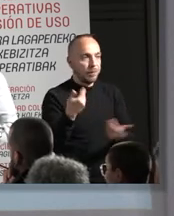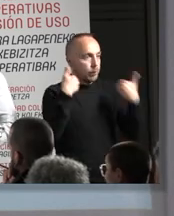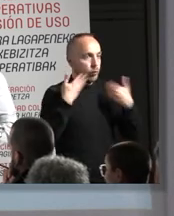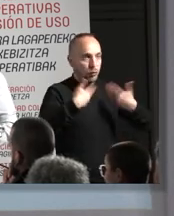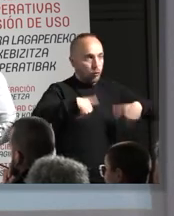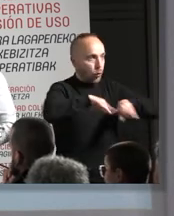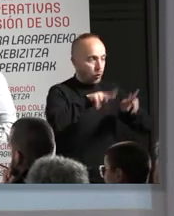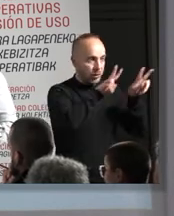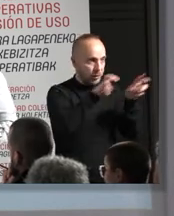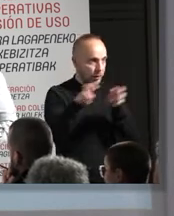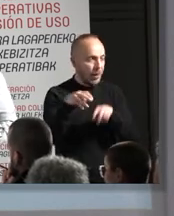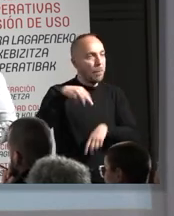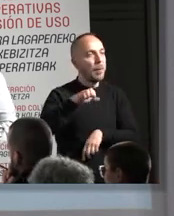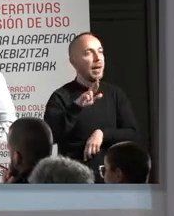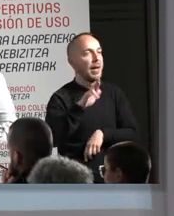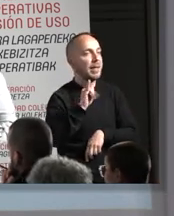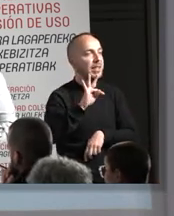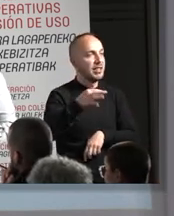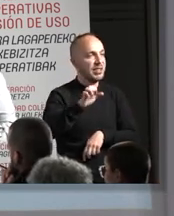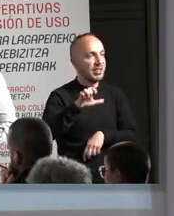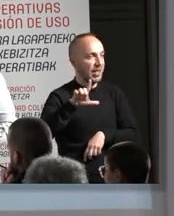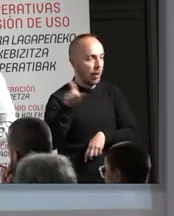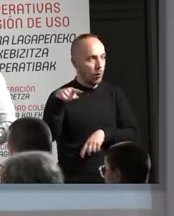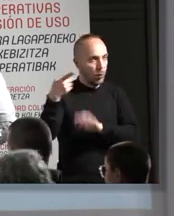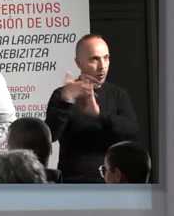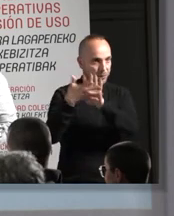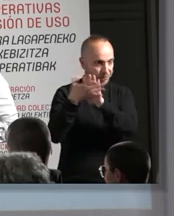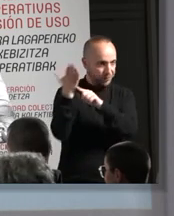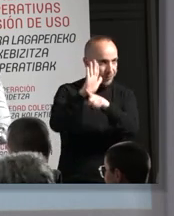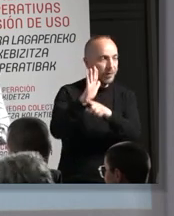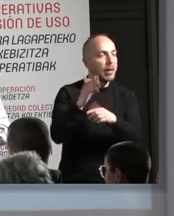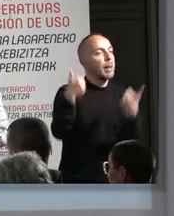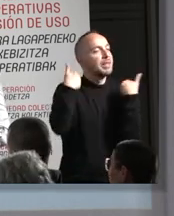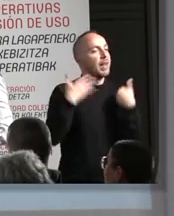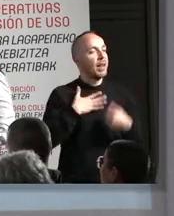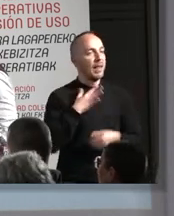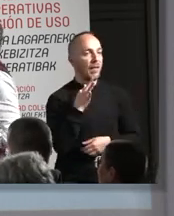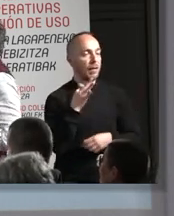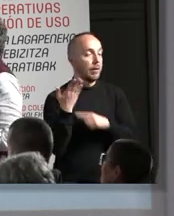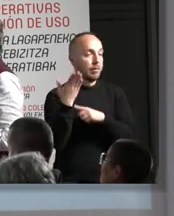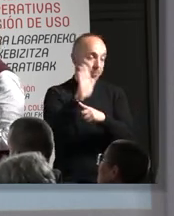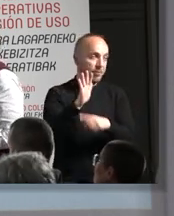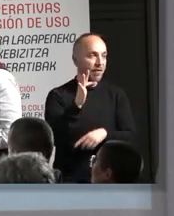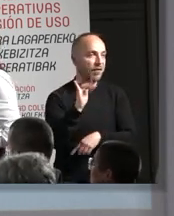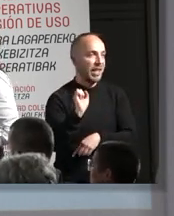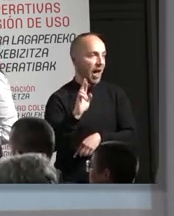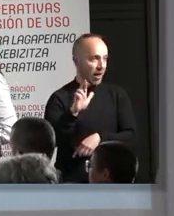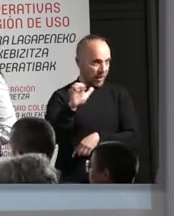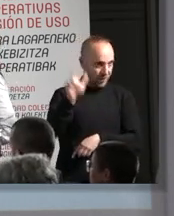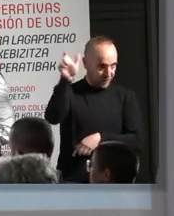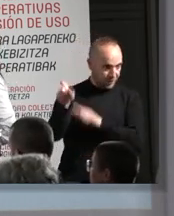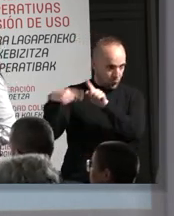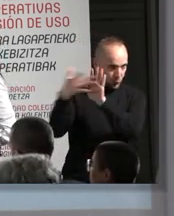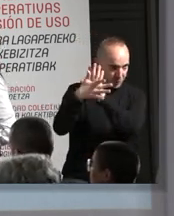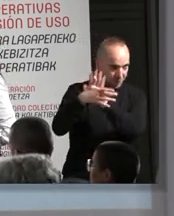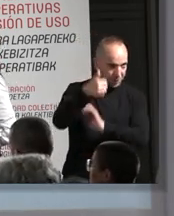hablará, que en representante de FIARE nos hablará de manera más técnica, pero claro, aquí hay muchas cosas, digamos,